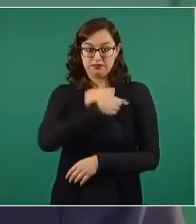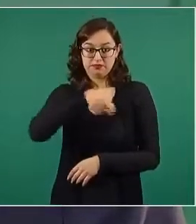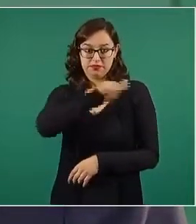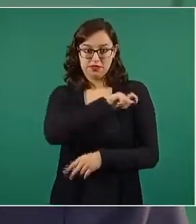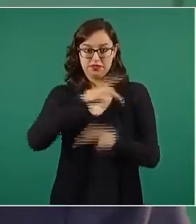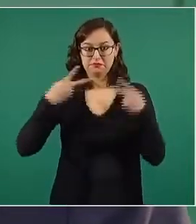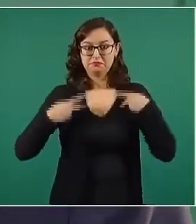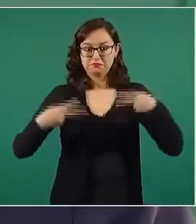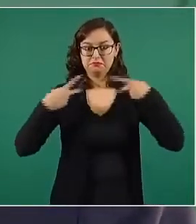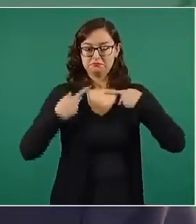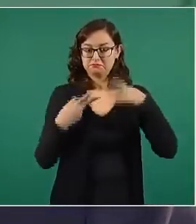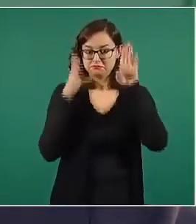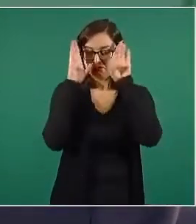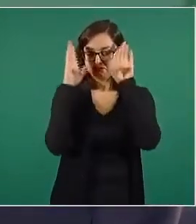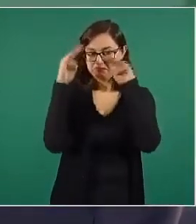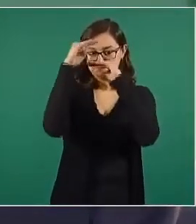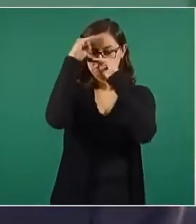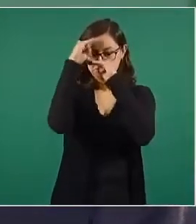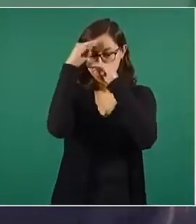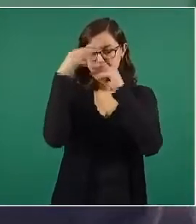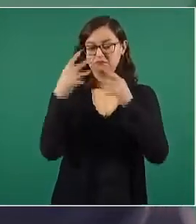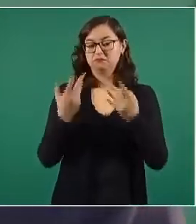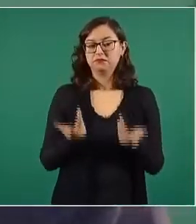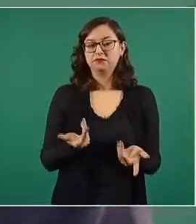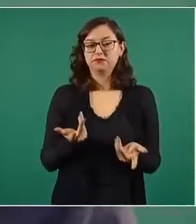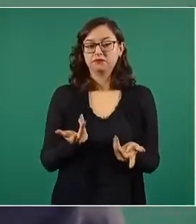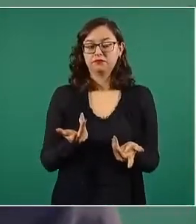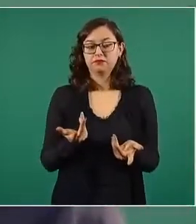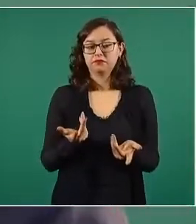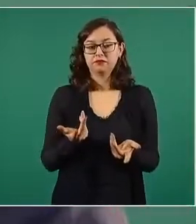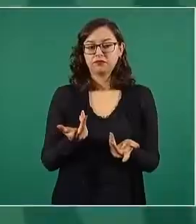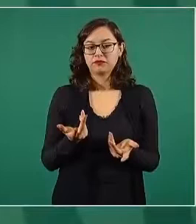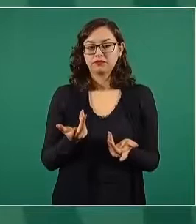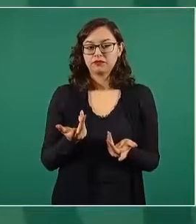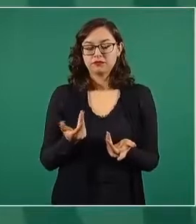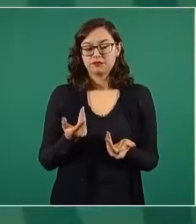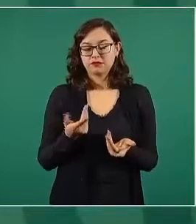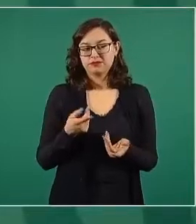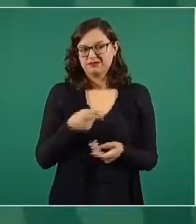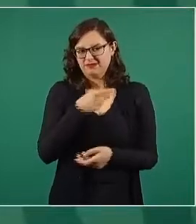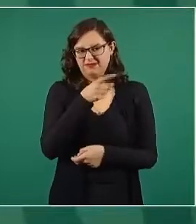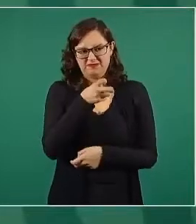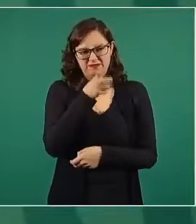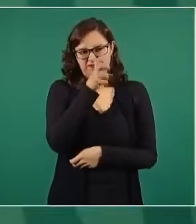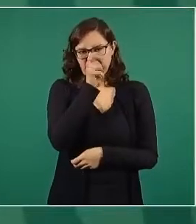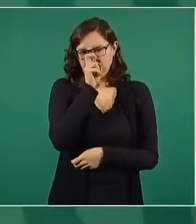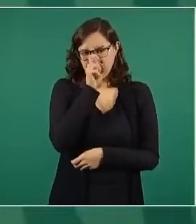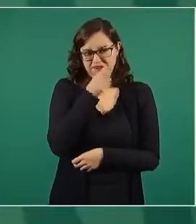muy fascistoides,